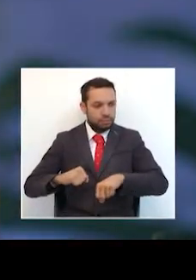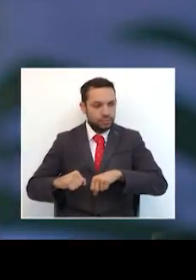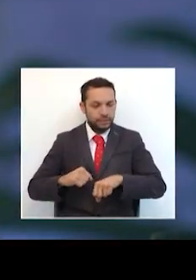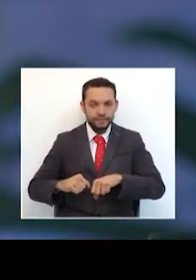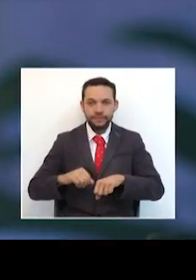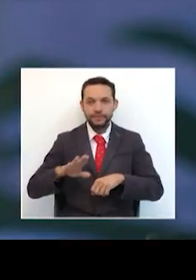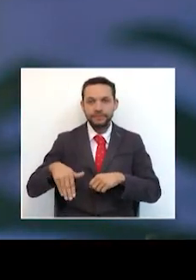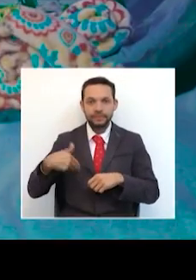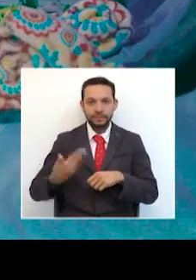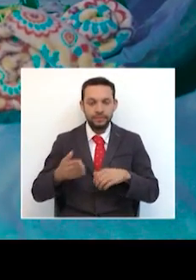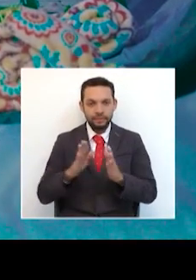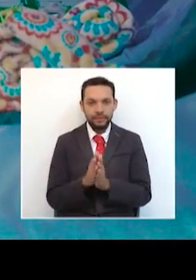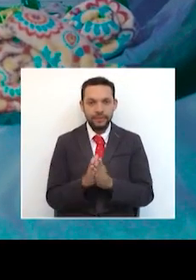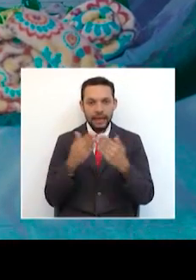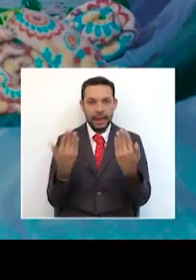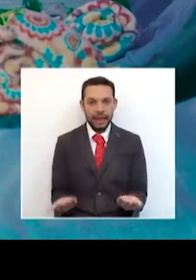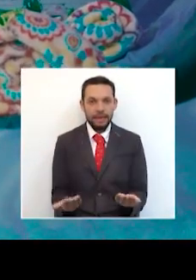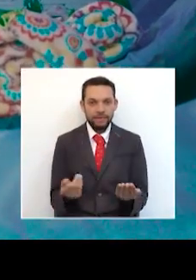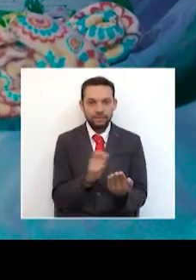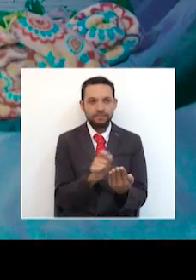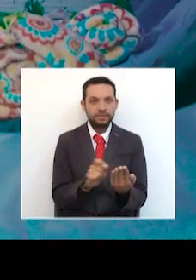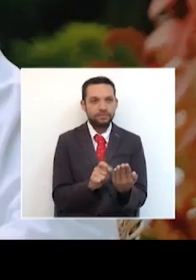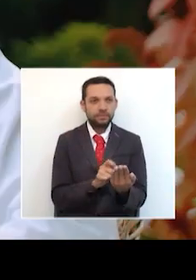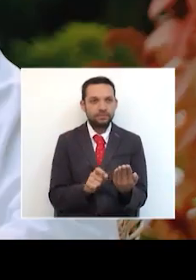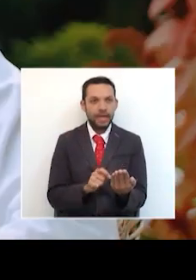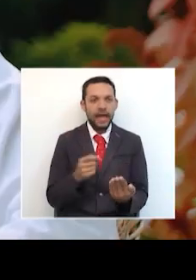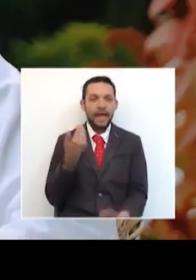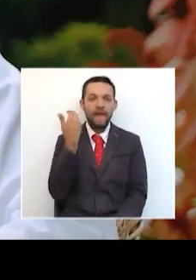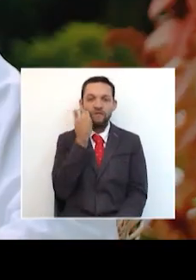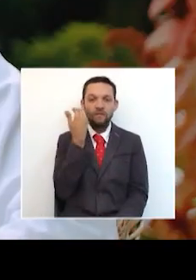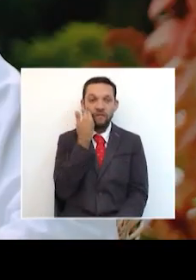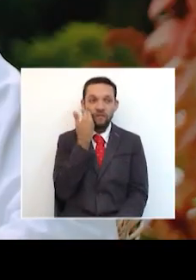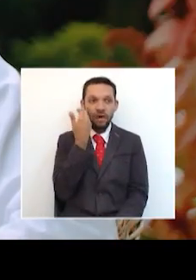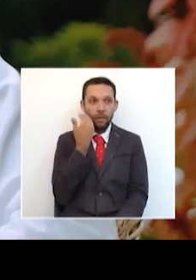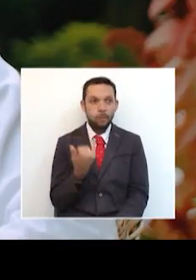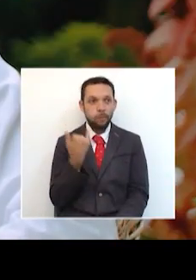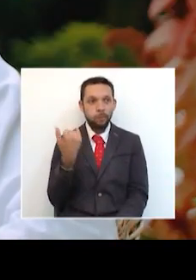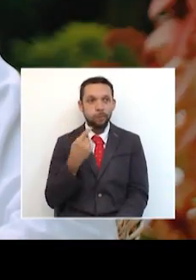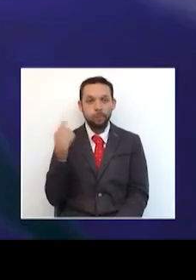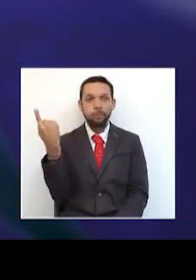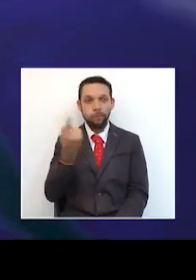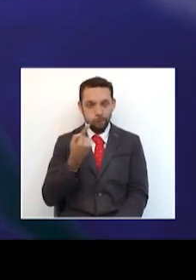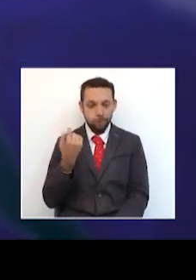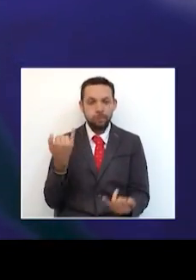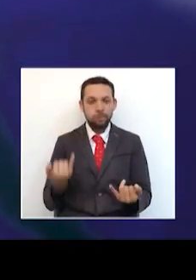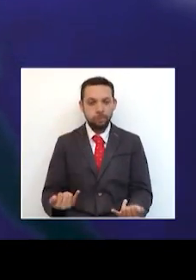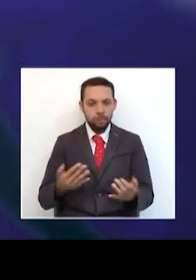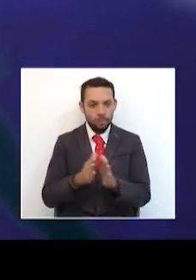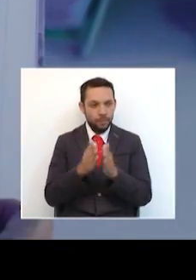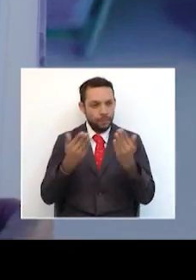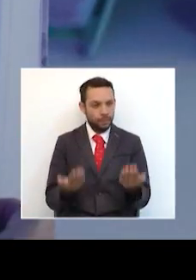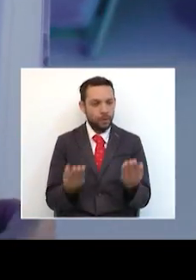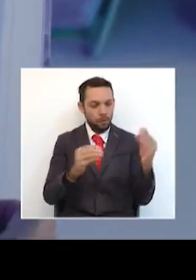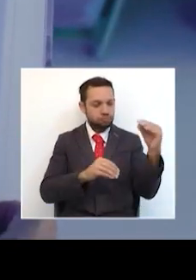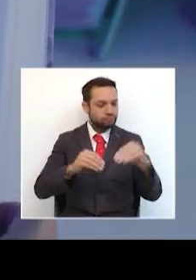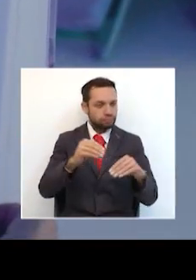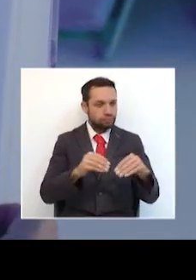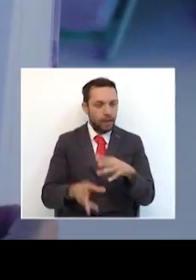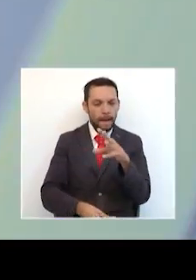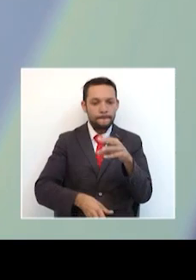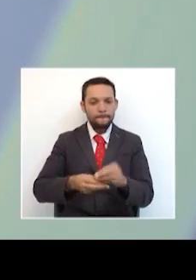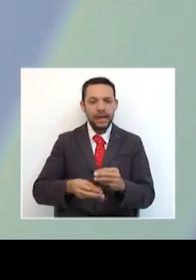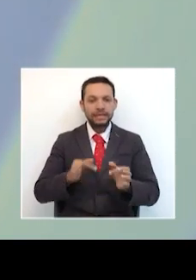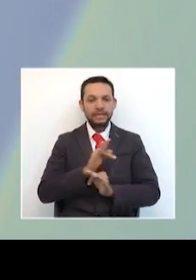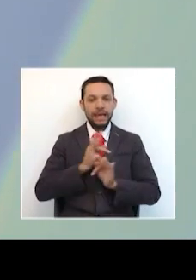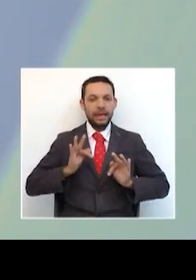Escribí un libro que se llama Las 100 enfermedades más frecuentes, pero a ese libro yo le tenía que poner el complemento terapéutico y